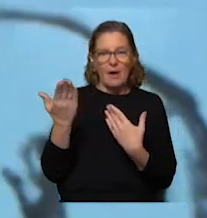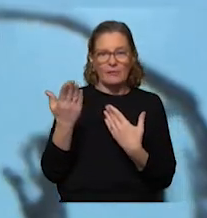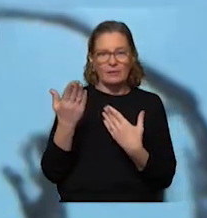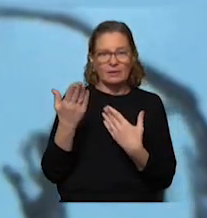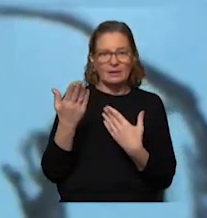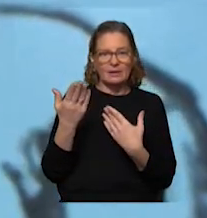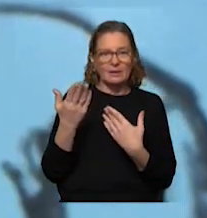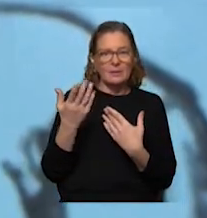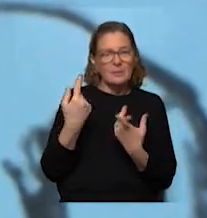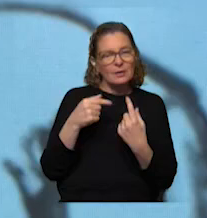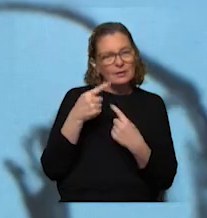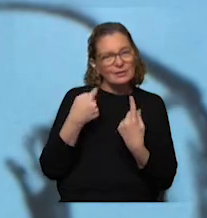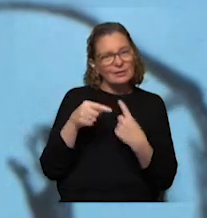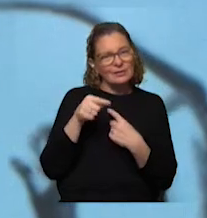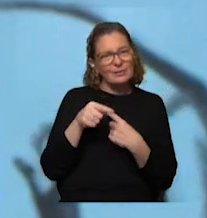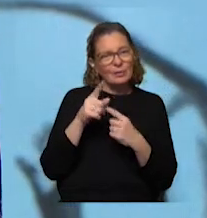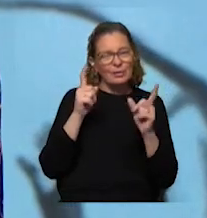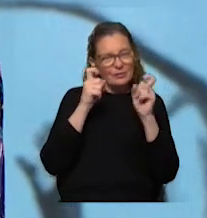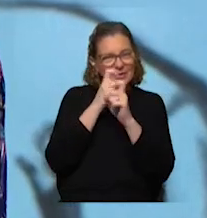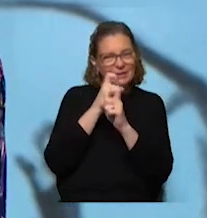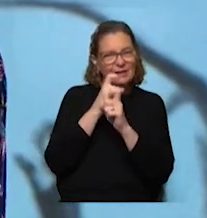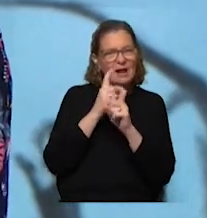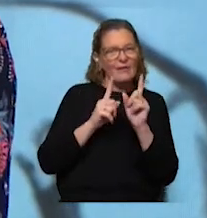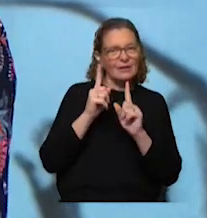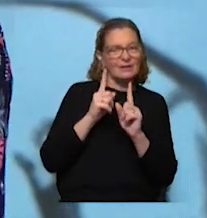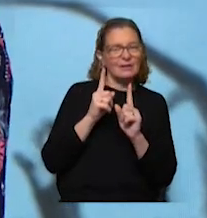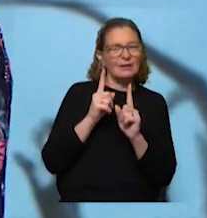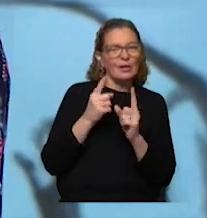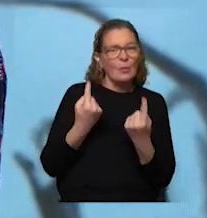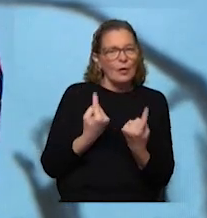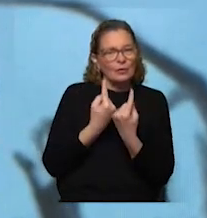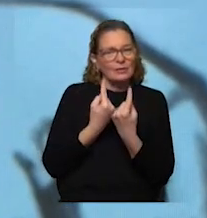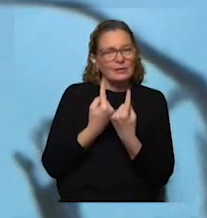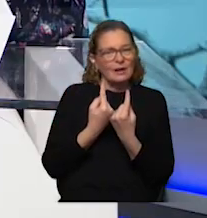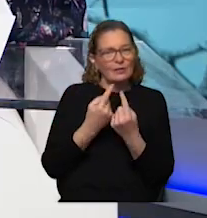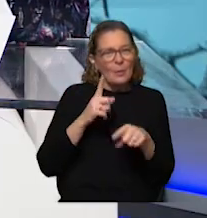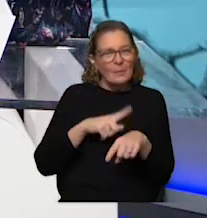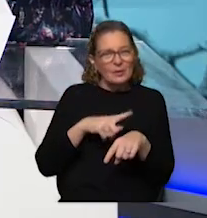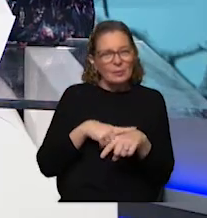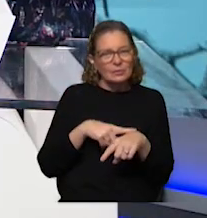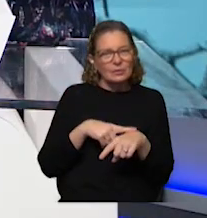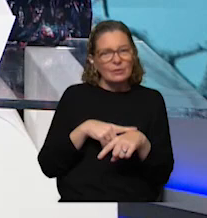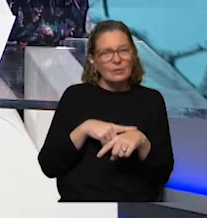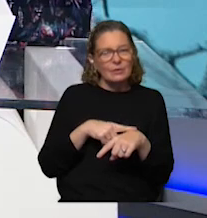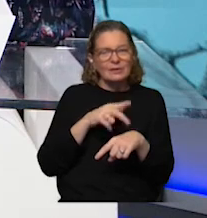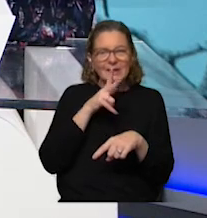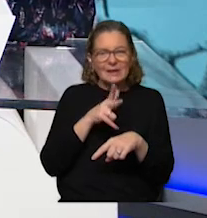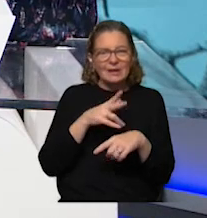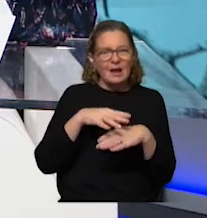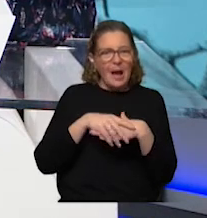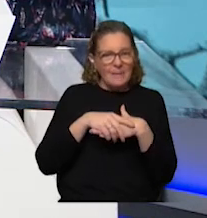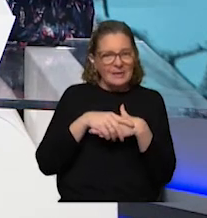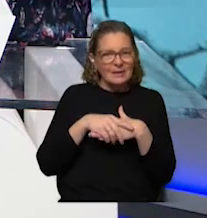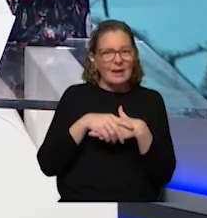y esto Entonces es difícil a veces o sea como encontrarte esos minutos que tengas con ese hijo esa amiga